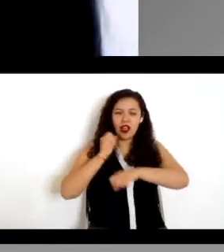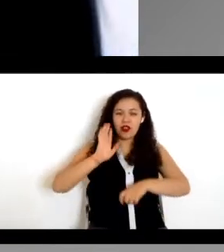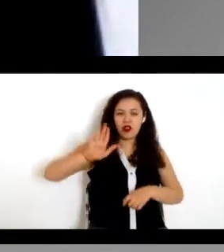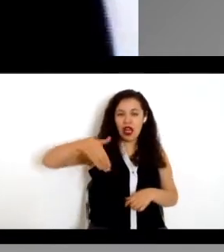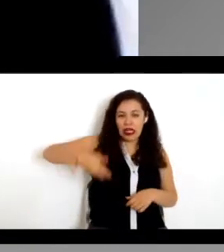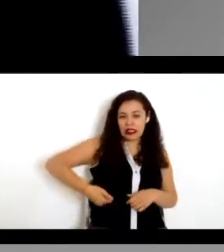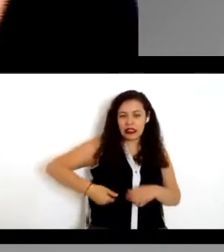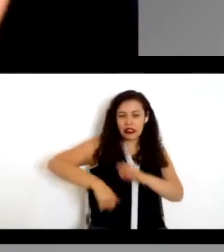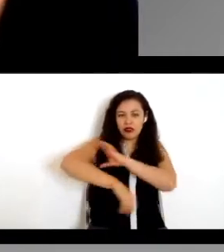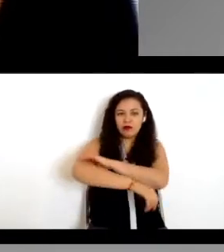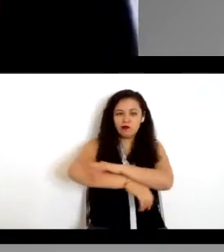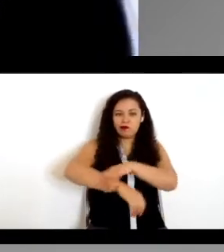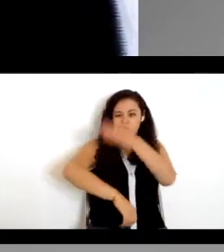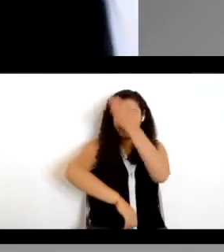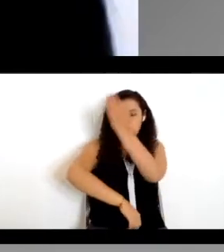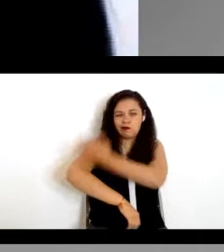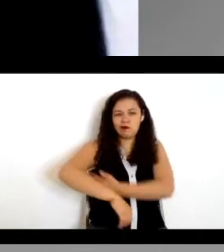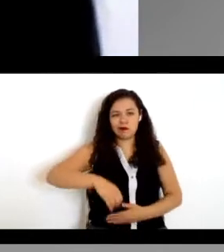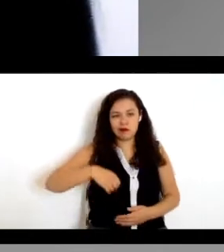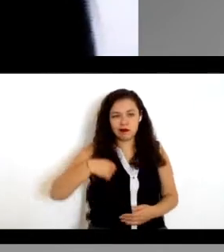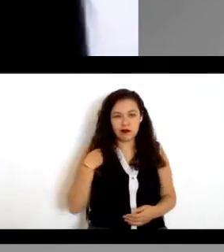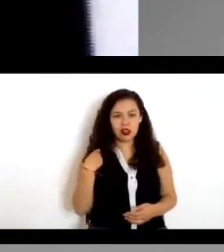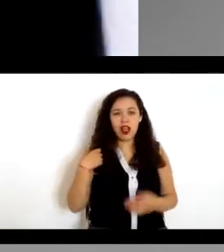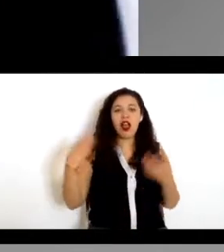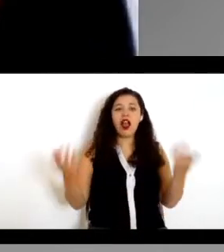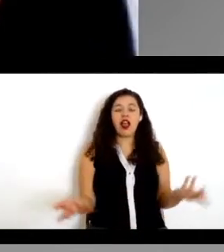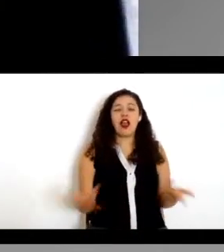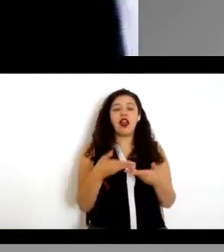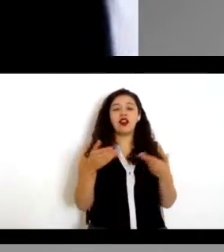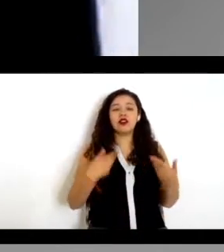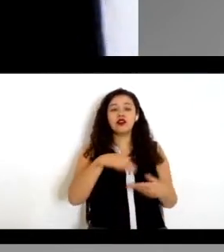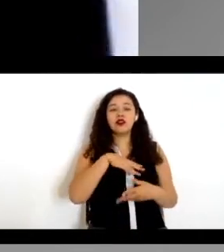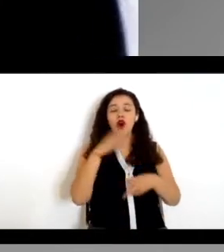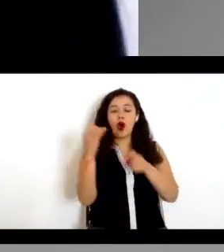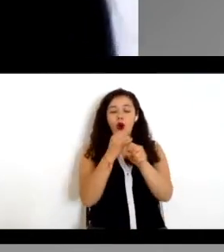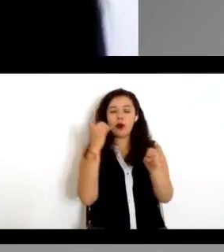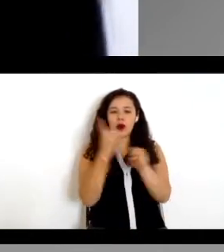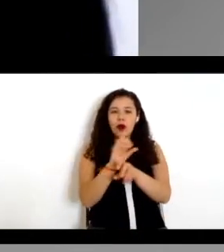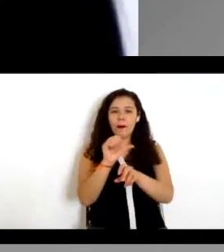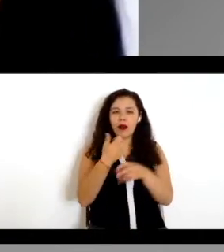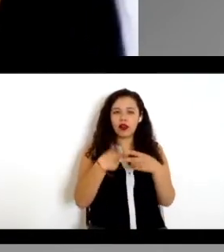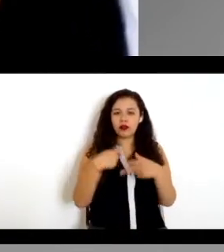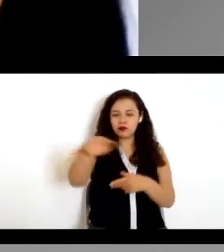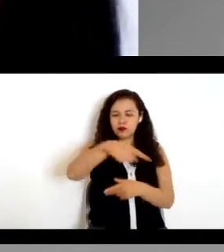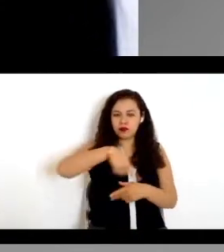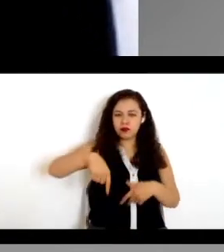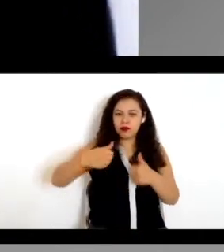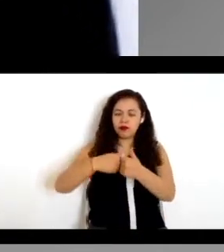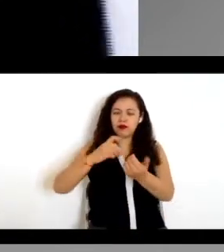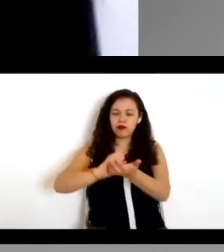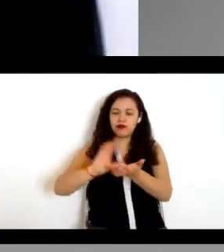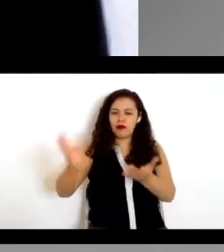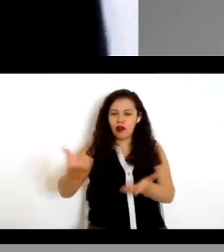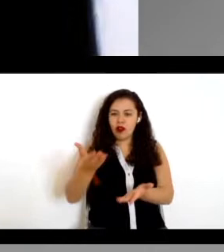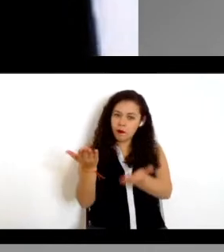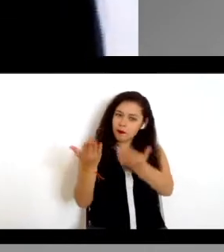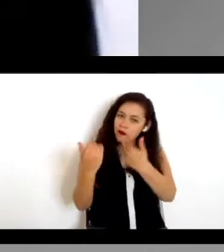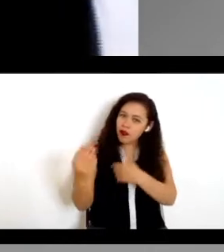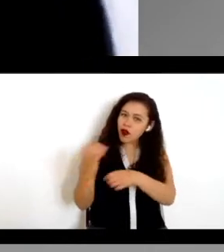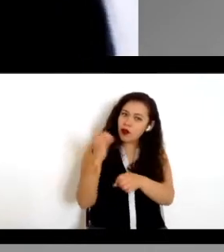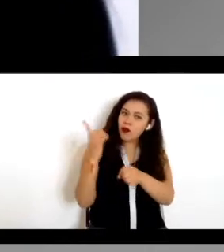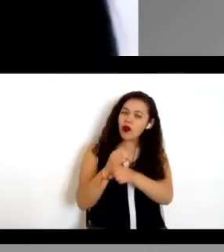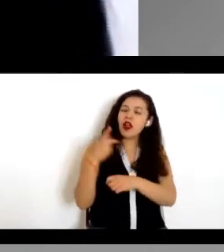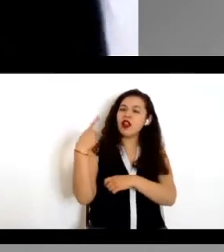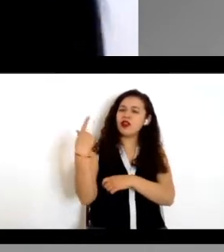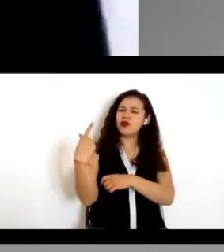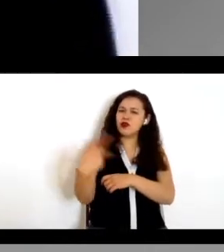brazo. Pues entonces para nosotros eso, el darles la oportunidad a otras personas con discapacidad de ser embajadores de su